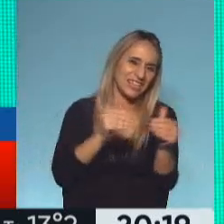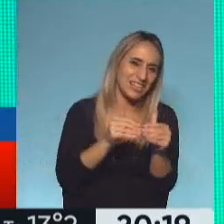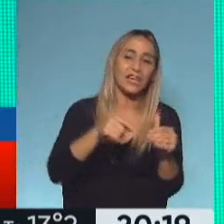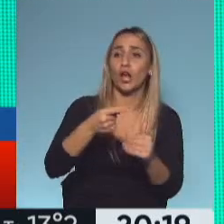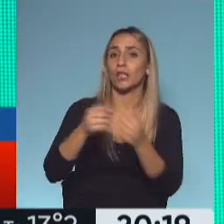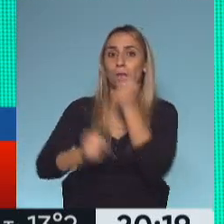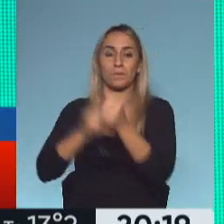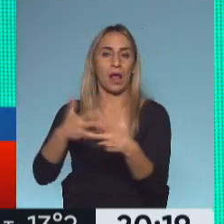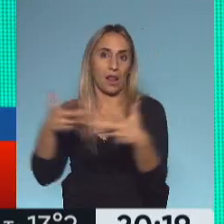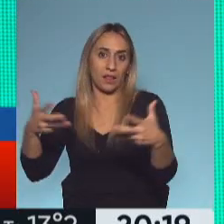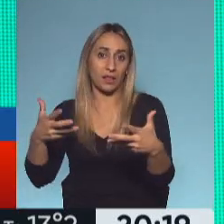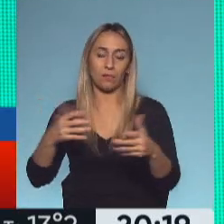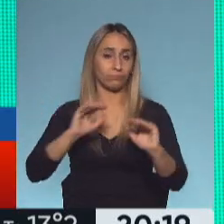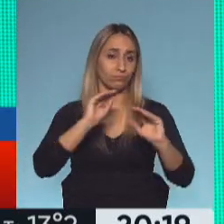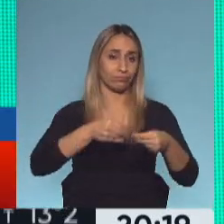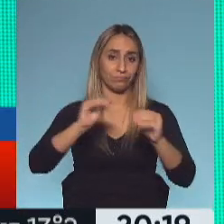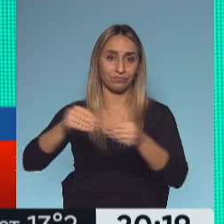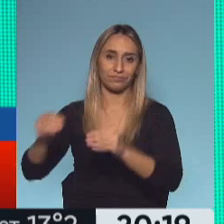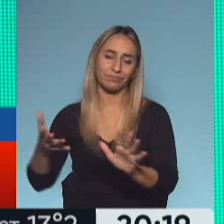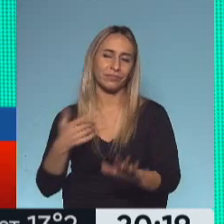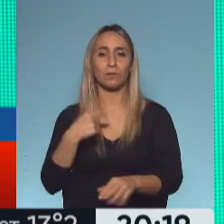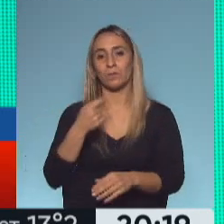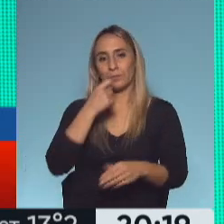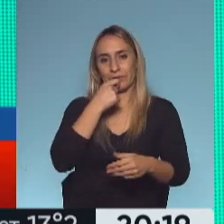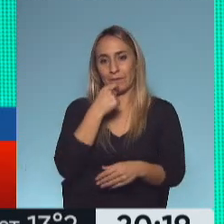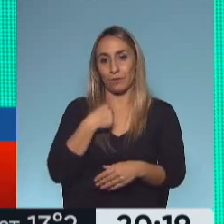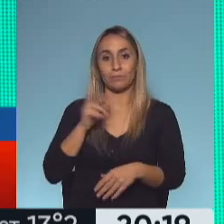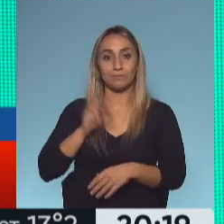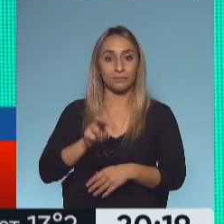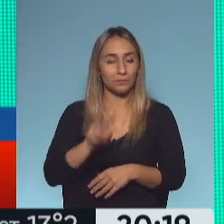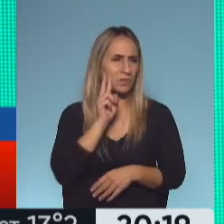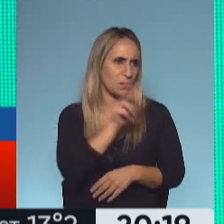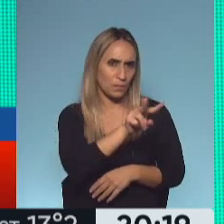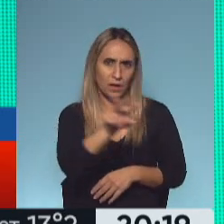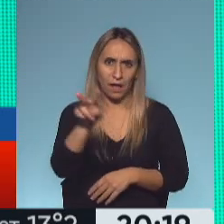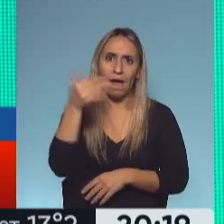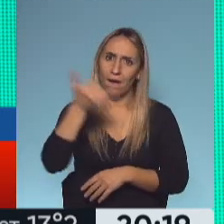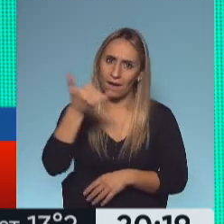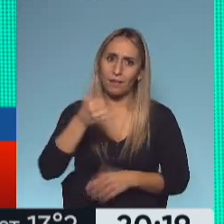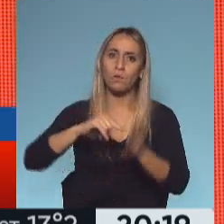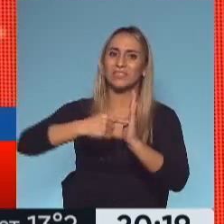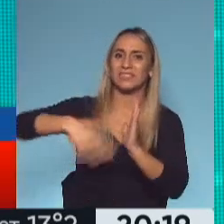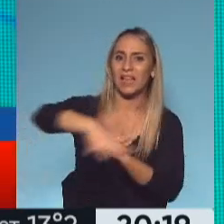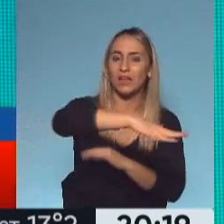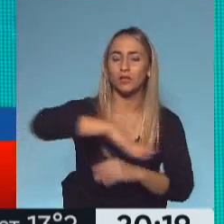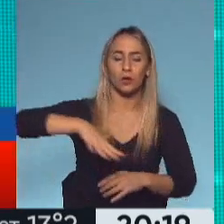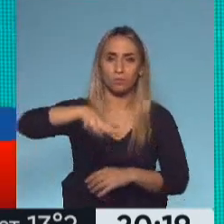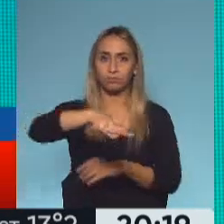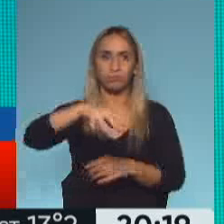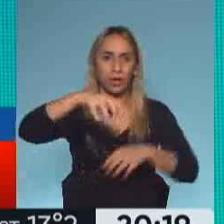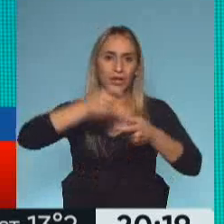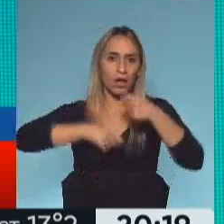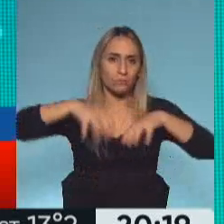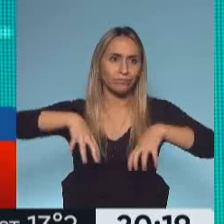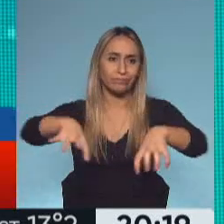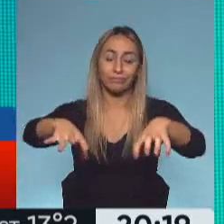baldosa en la que podemos caminar, ¿no? Lo amplio que es el país, pero uno, por ejemplo, ve que hay lugares del microcentro muy afectados por la falta de turismo